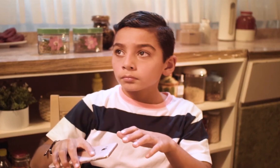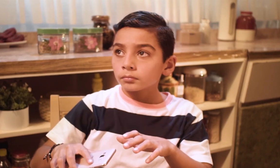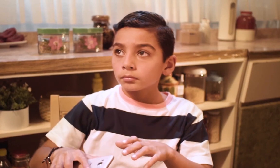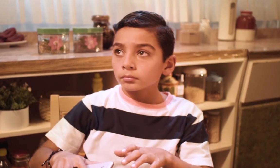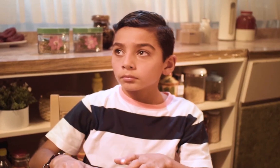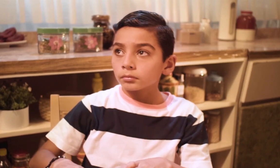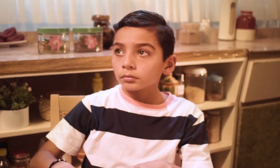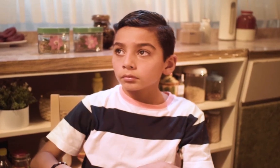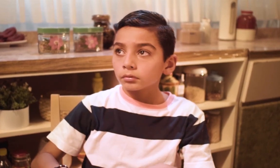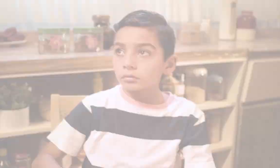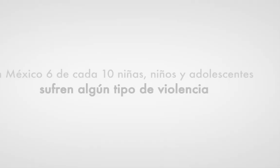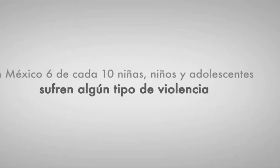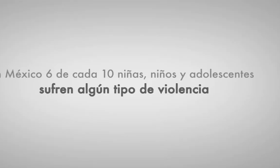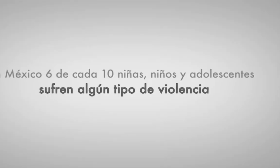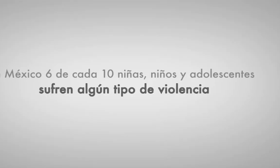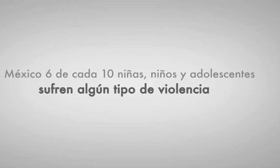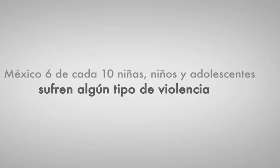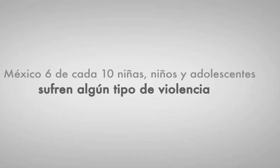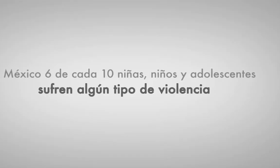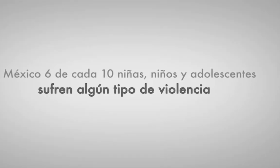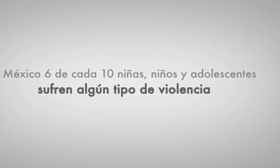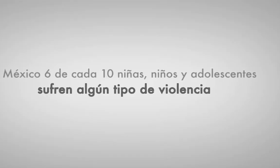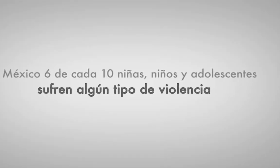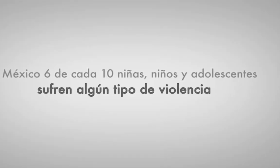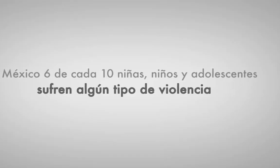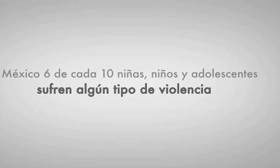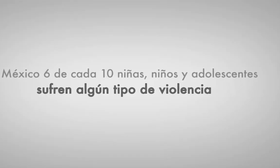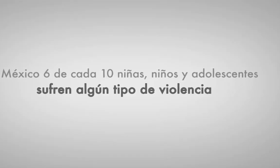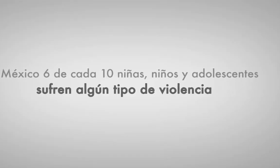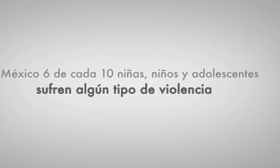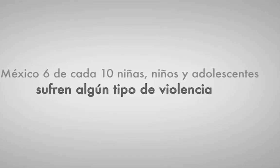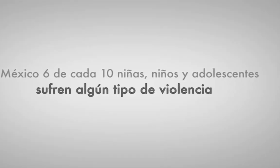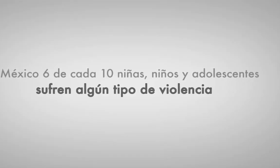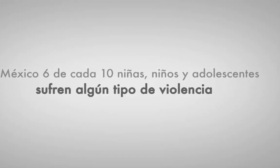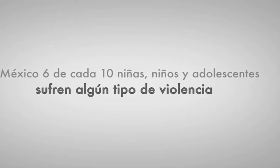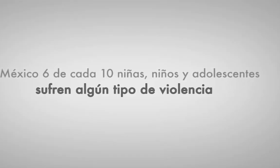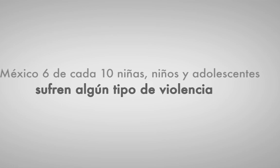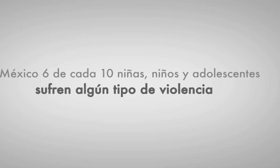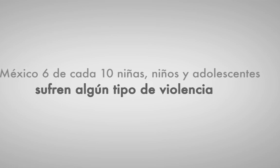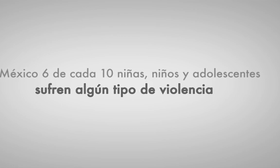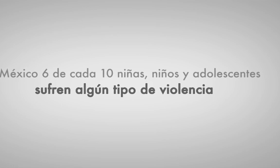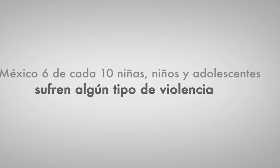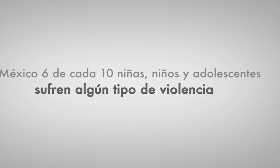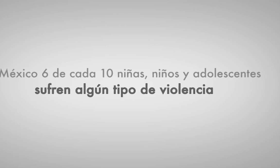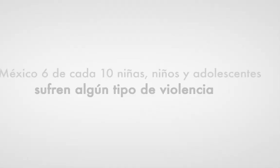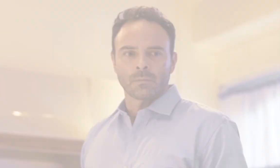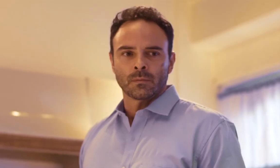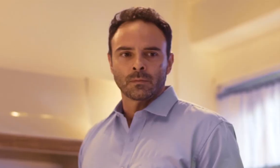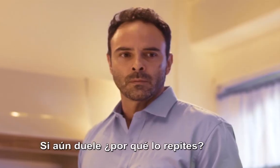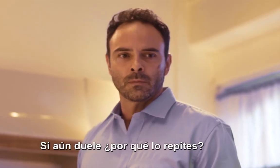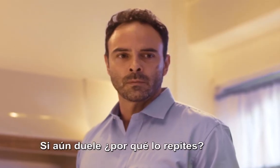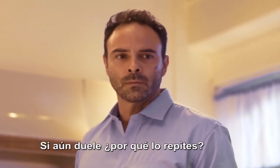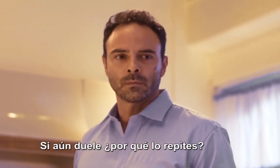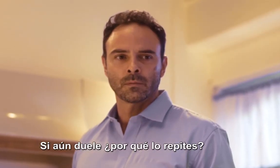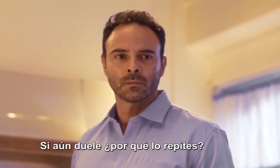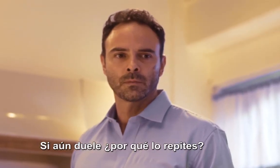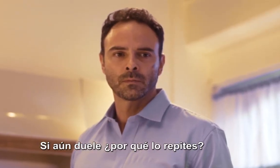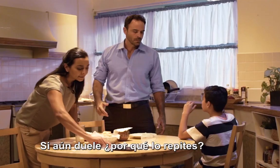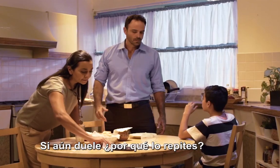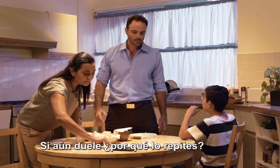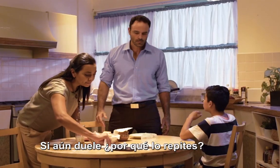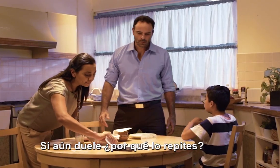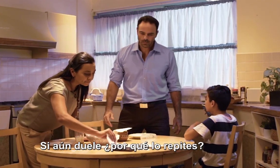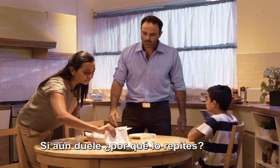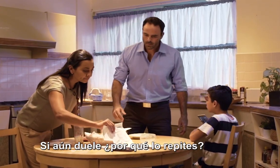en méxico seis de cada diez niñas niños y adolescentes sufren algún tipo de violencia si aún duele